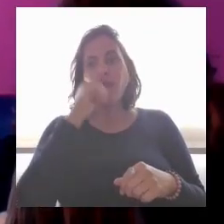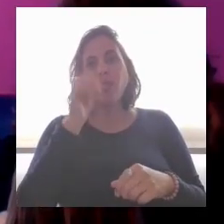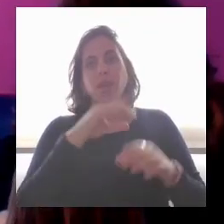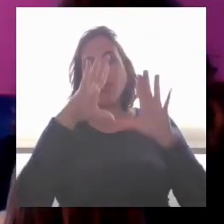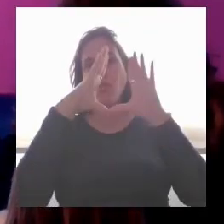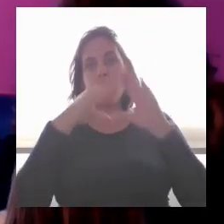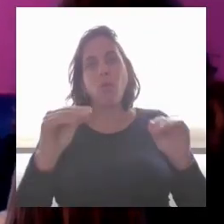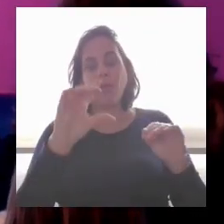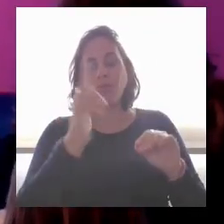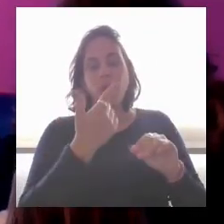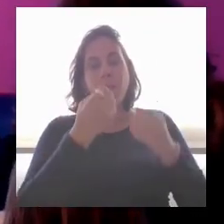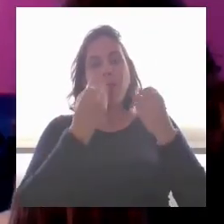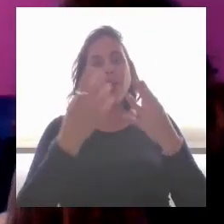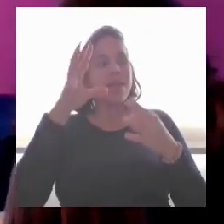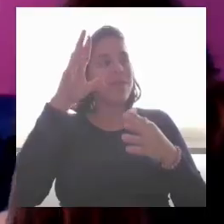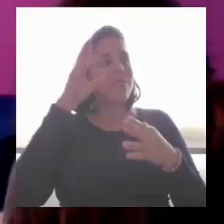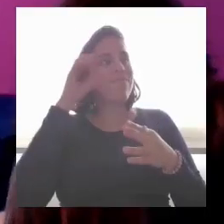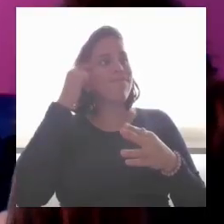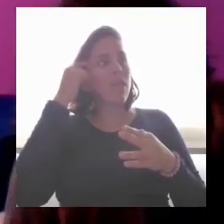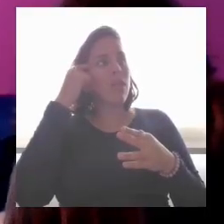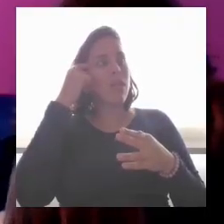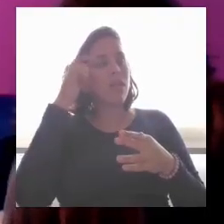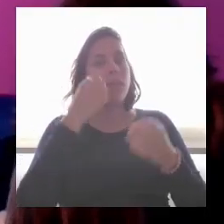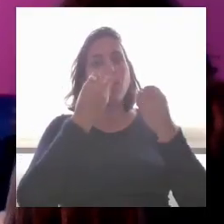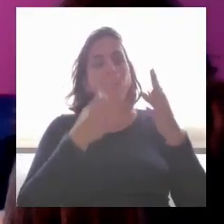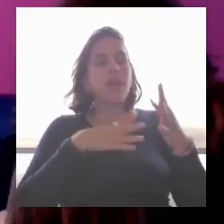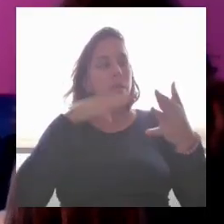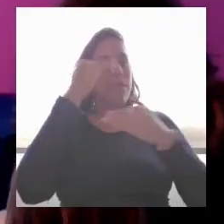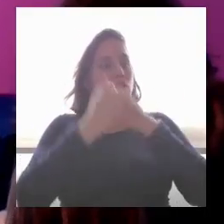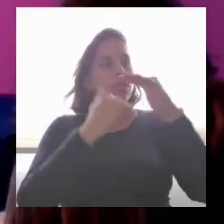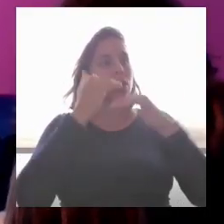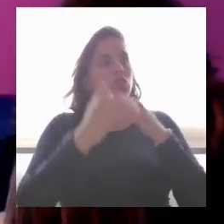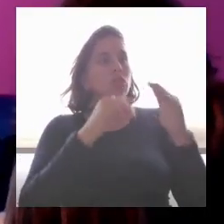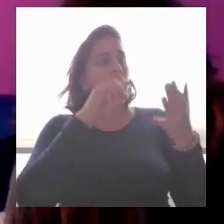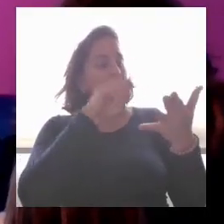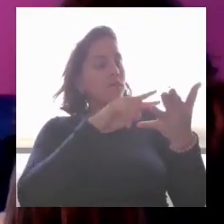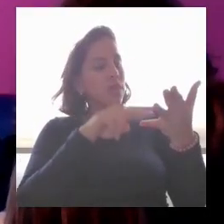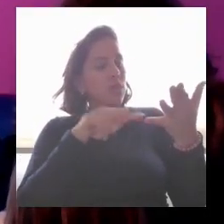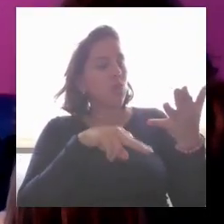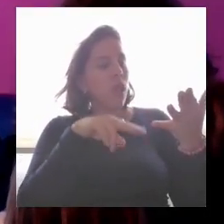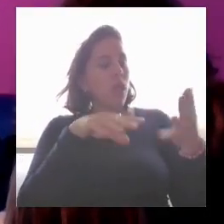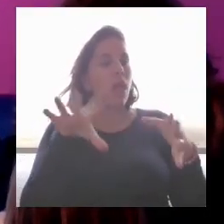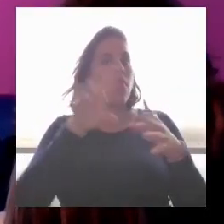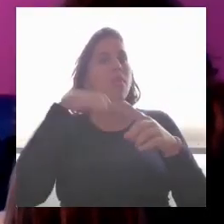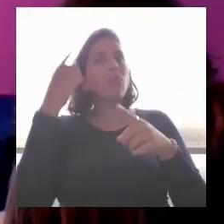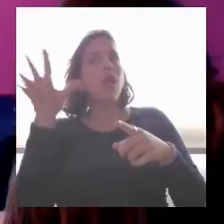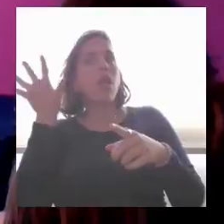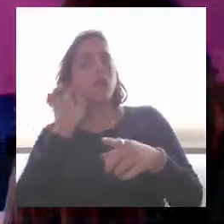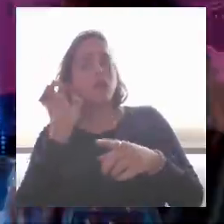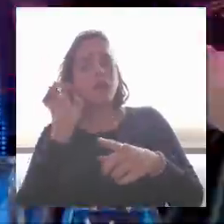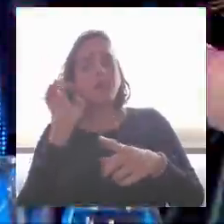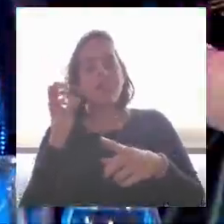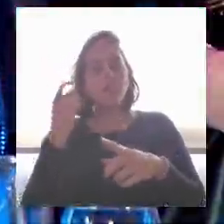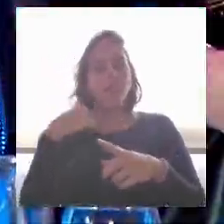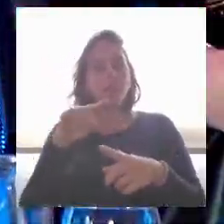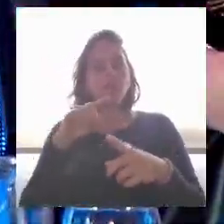recursos cognitivos están puestos sobre el proceso de pasar del sistema visual al sistema auditivo. Entonces, estas son vías